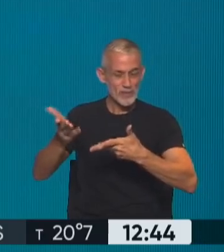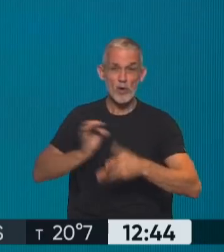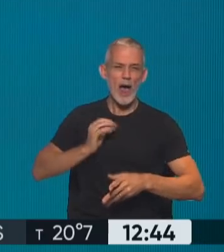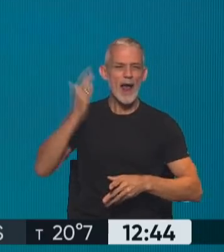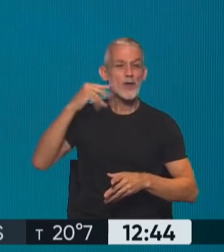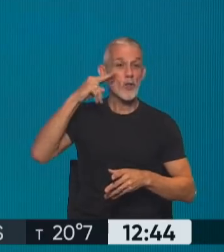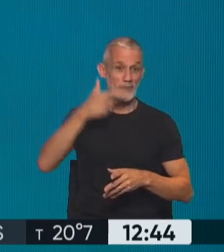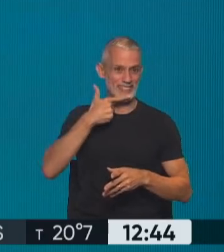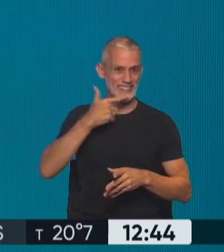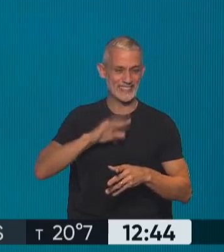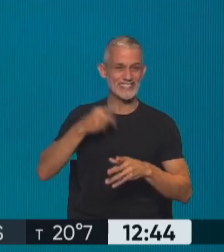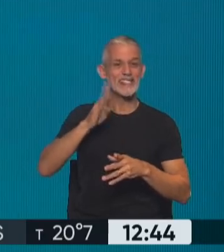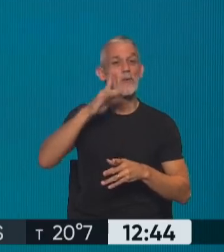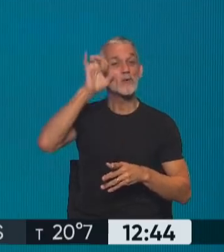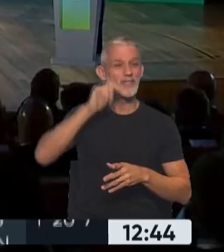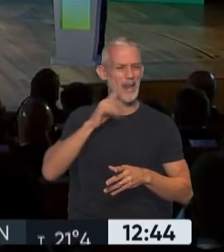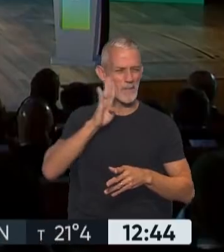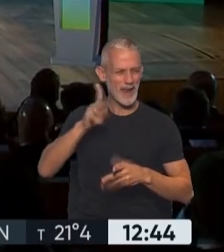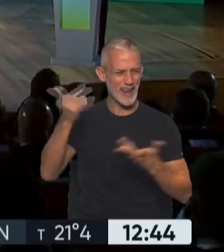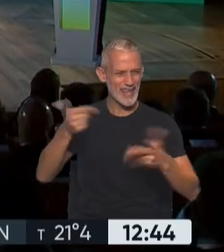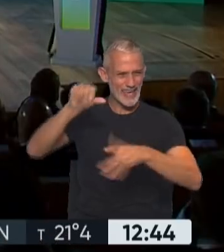año 2017 en Bruselas,